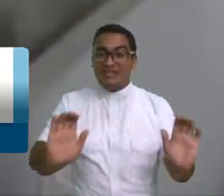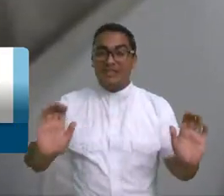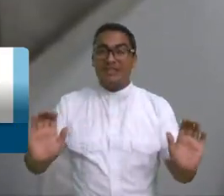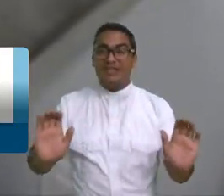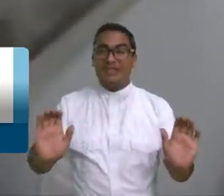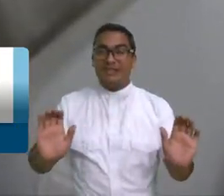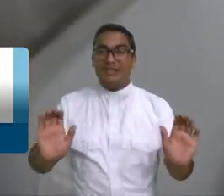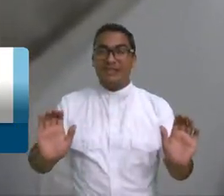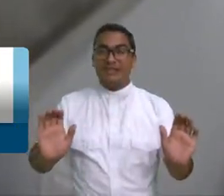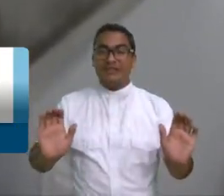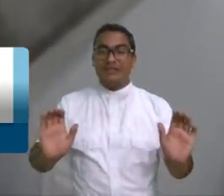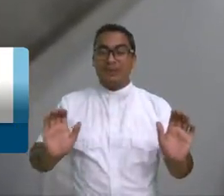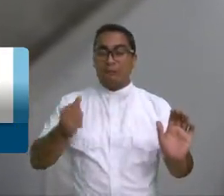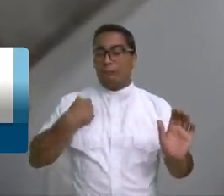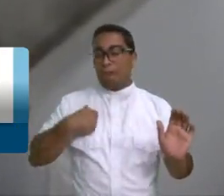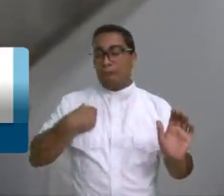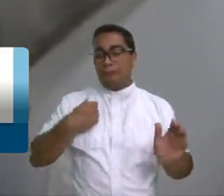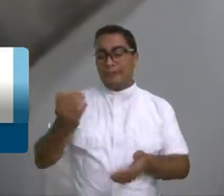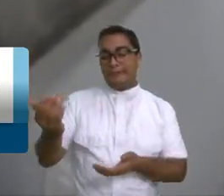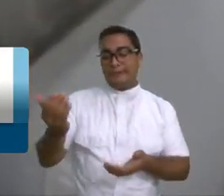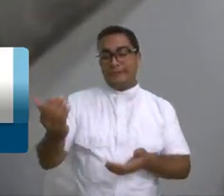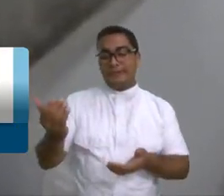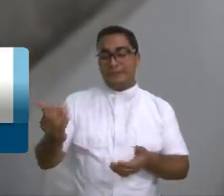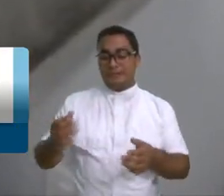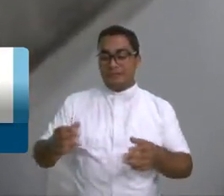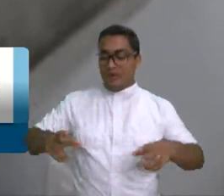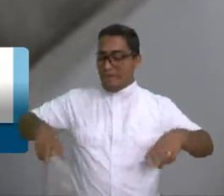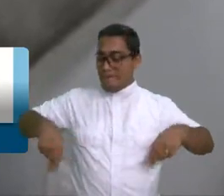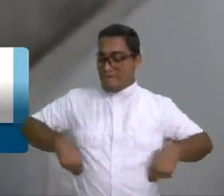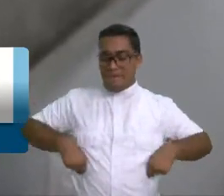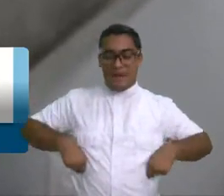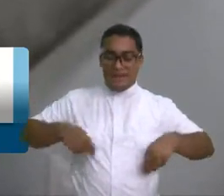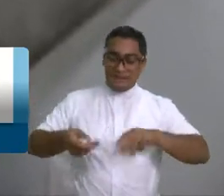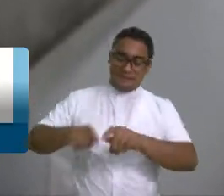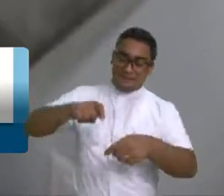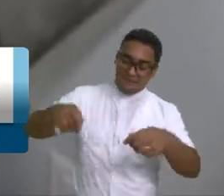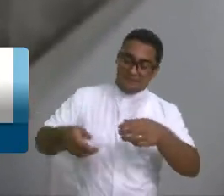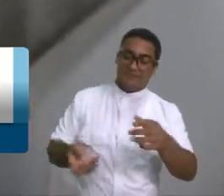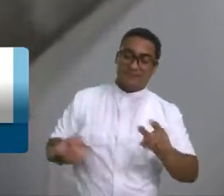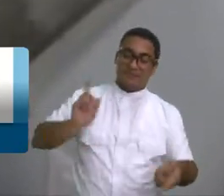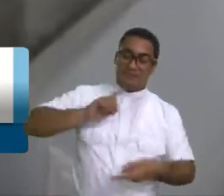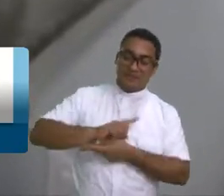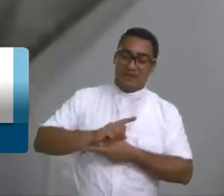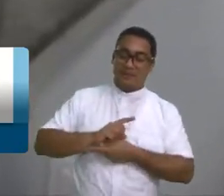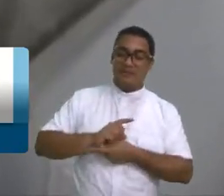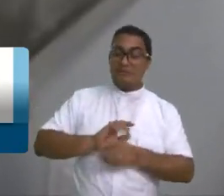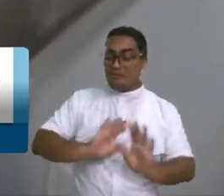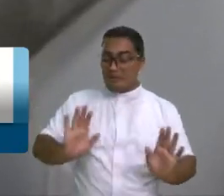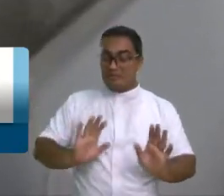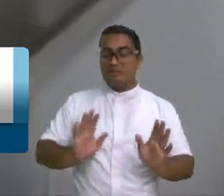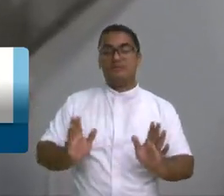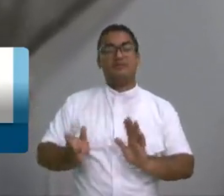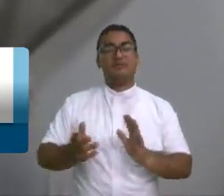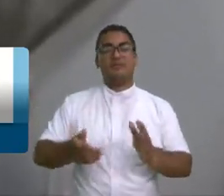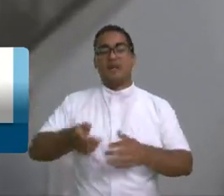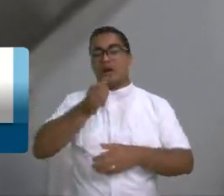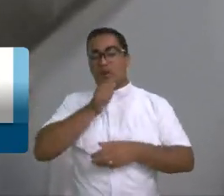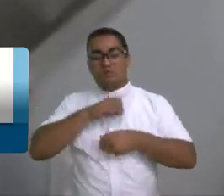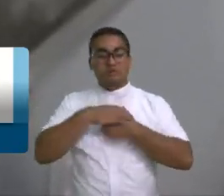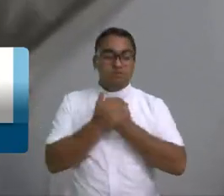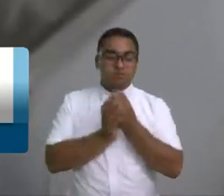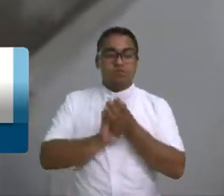cambiamos el pañal, luego de cambiar el pañal a los niños, hay que lavarse las manos. Cuando nosotros estamos,